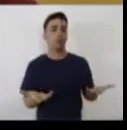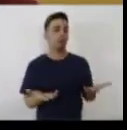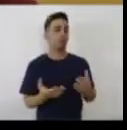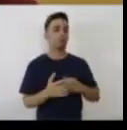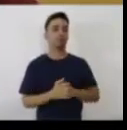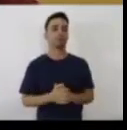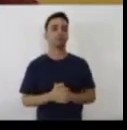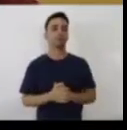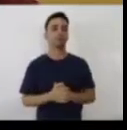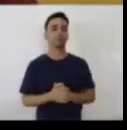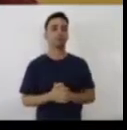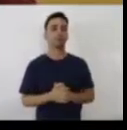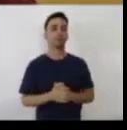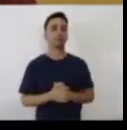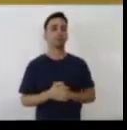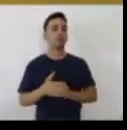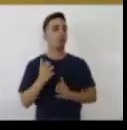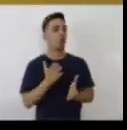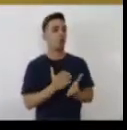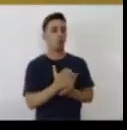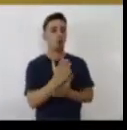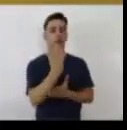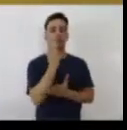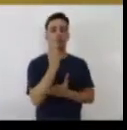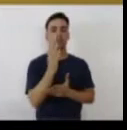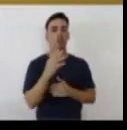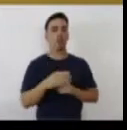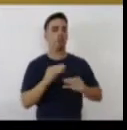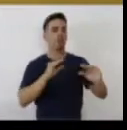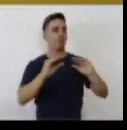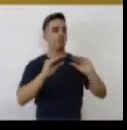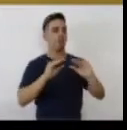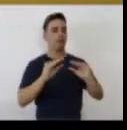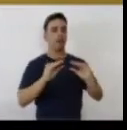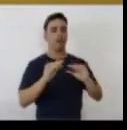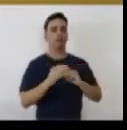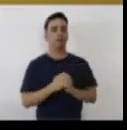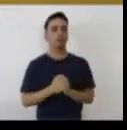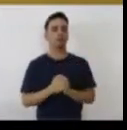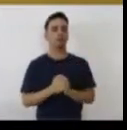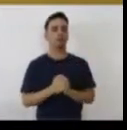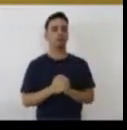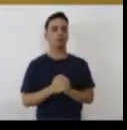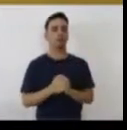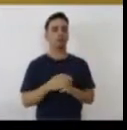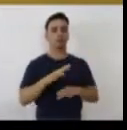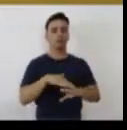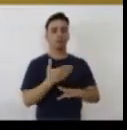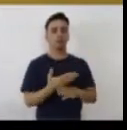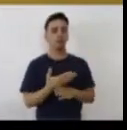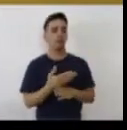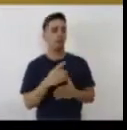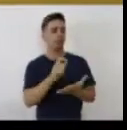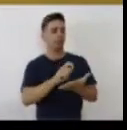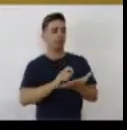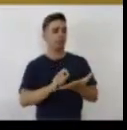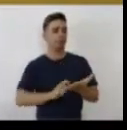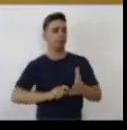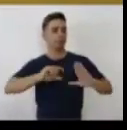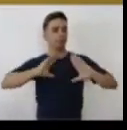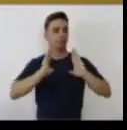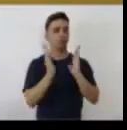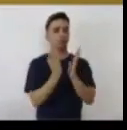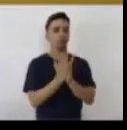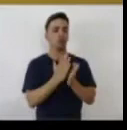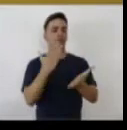Para continuar, es decir, continuaremos preparándonos para elaborar,